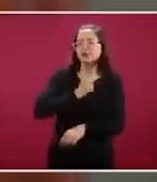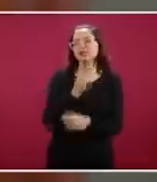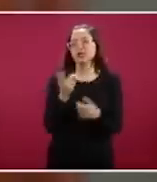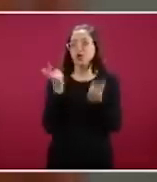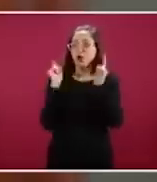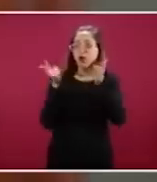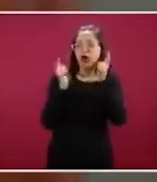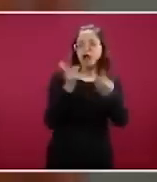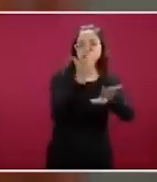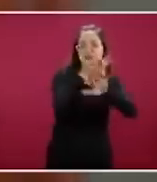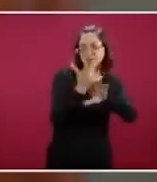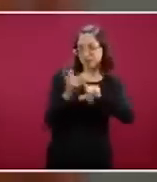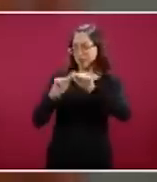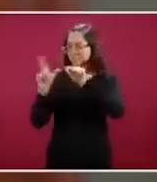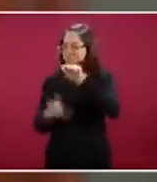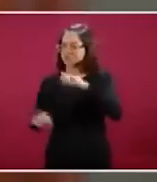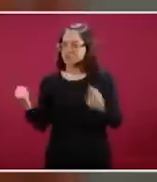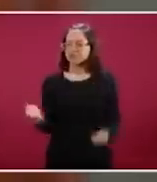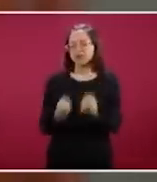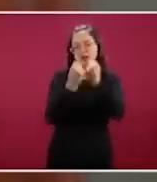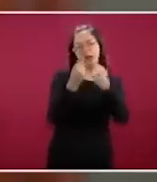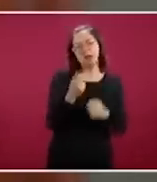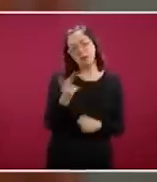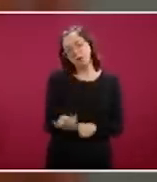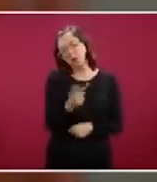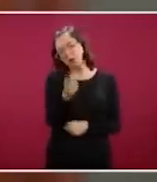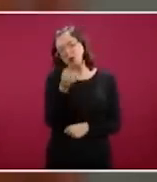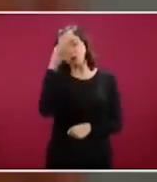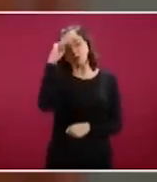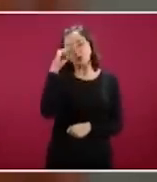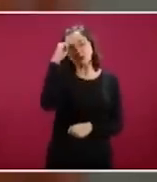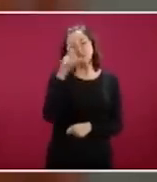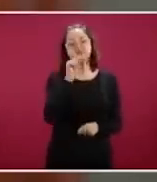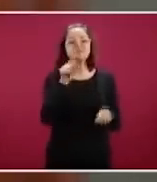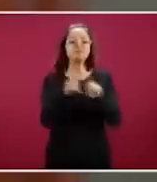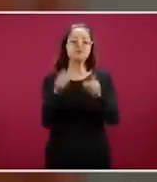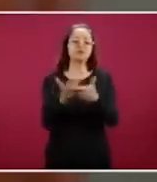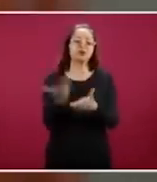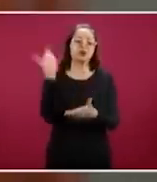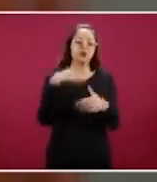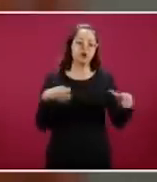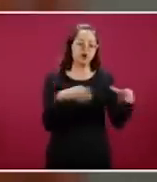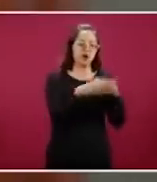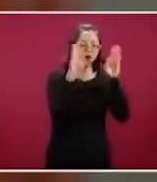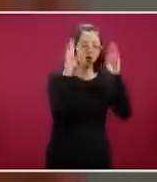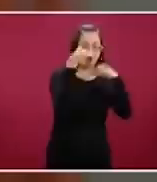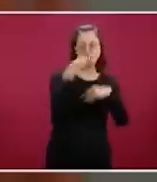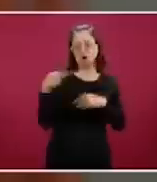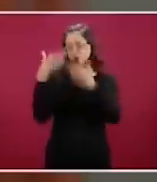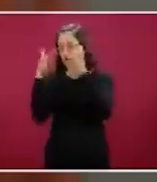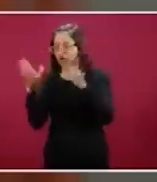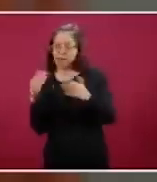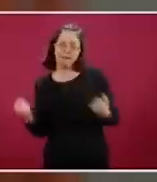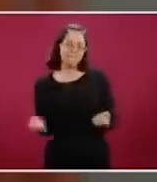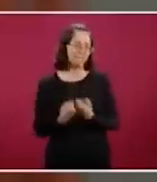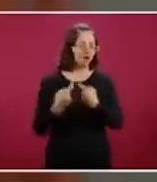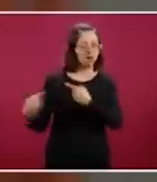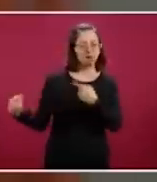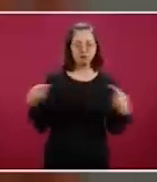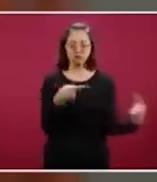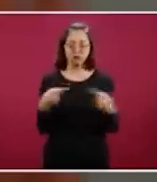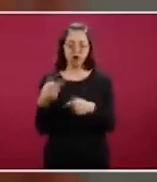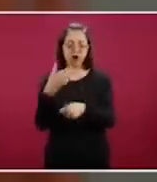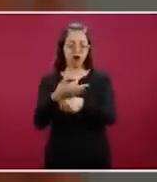preguntarle, ¿considera usted que se está repitiendo el mismo fenómeno de la lucha de conservadores contra liberales en esta cuarta